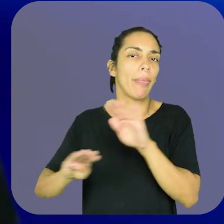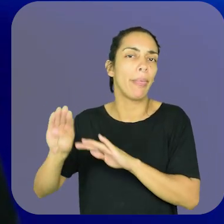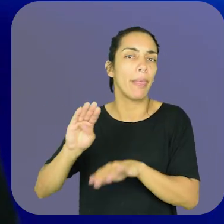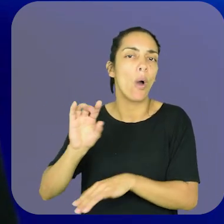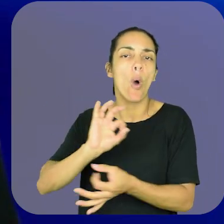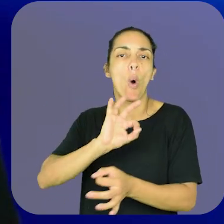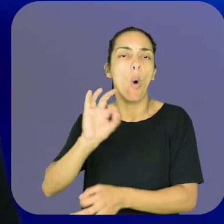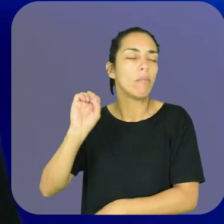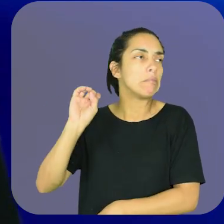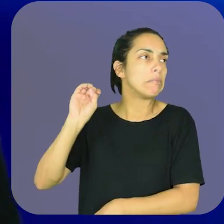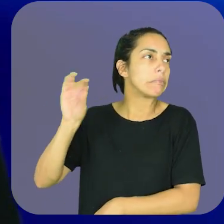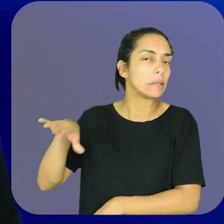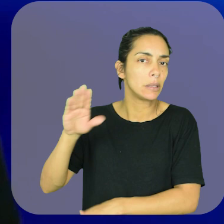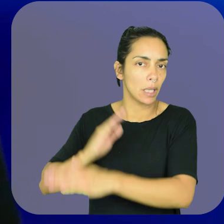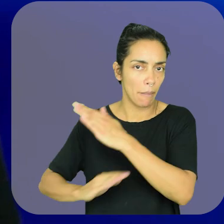ella.